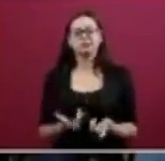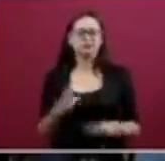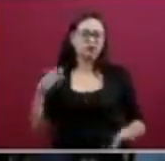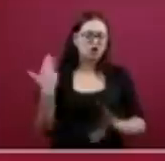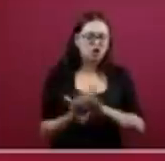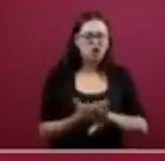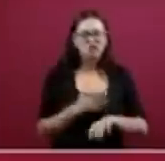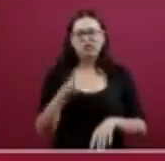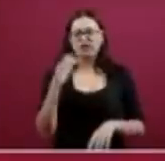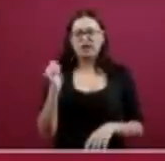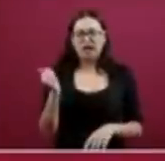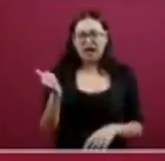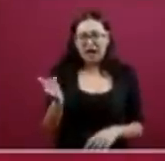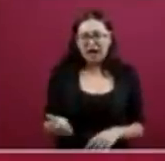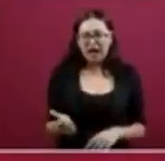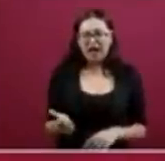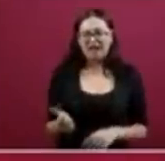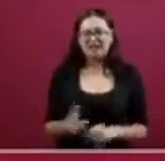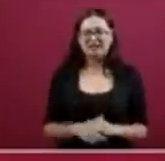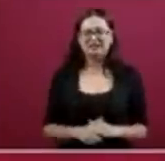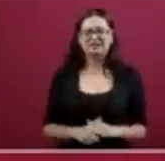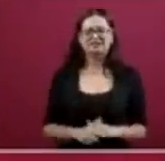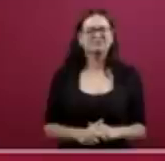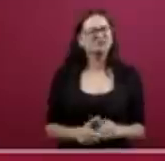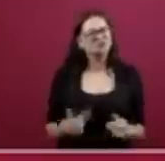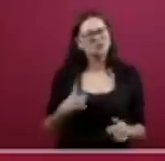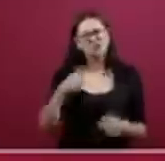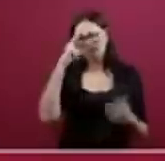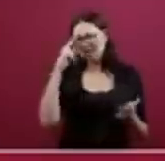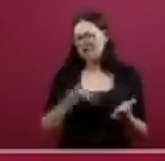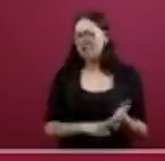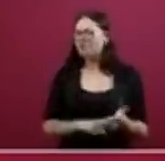agraviadas, pues yo creo que se están malinterpretando.